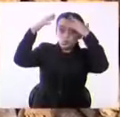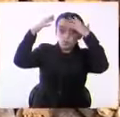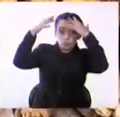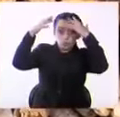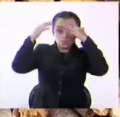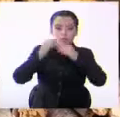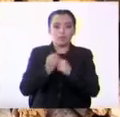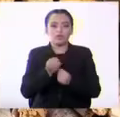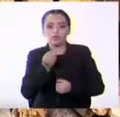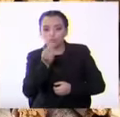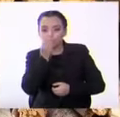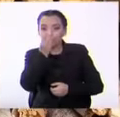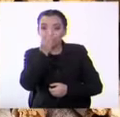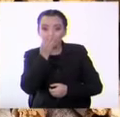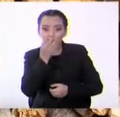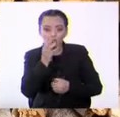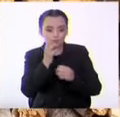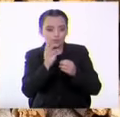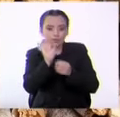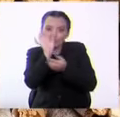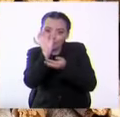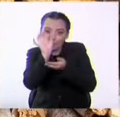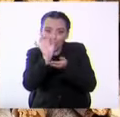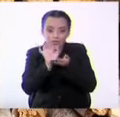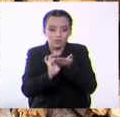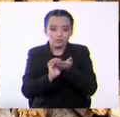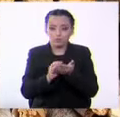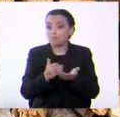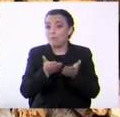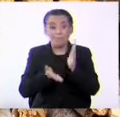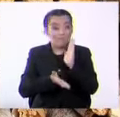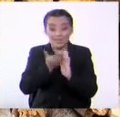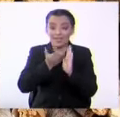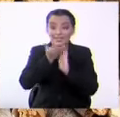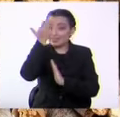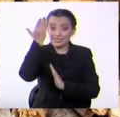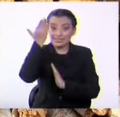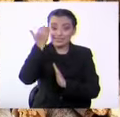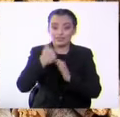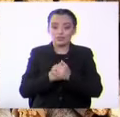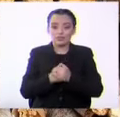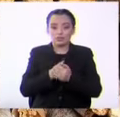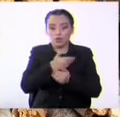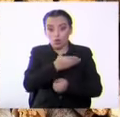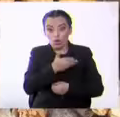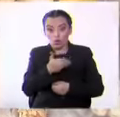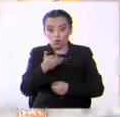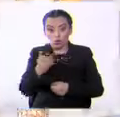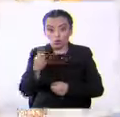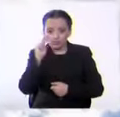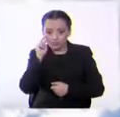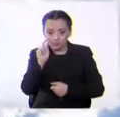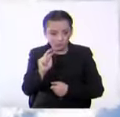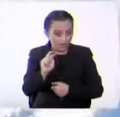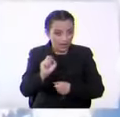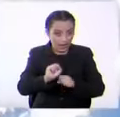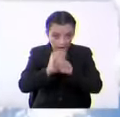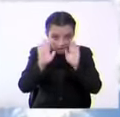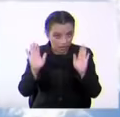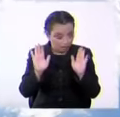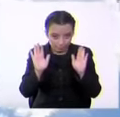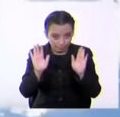las semillas o la corteza. Pero hay más, ¿cierto? Algunas cosas menos evidentes.